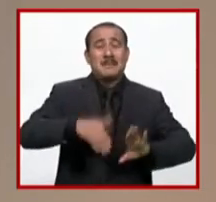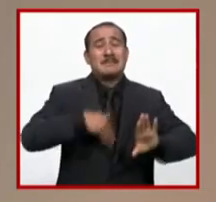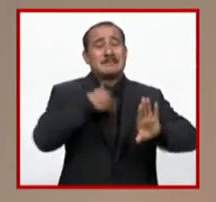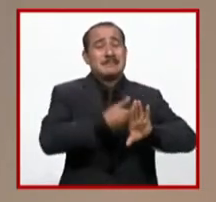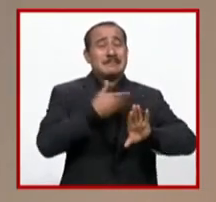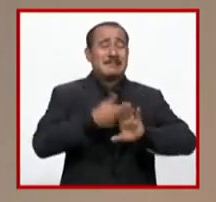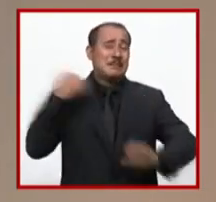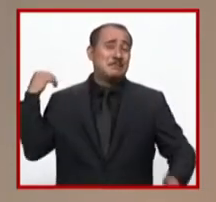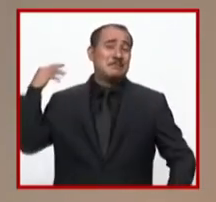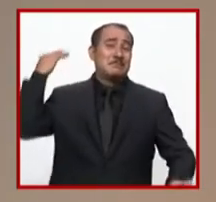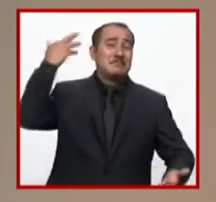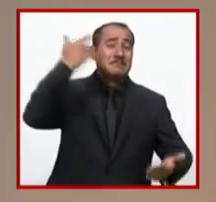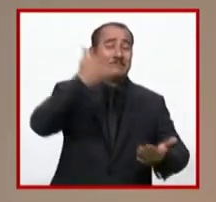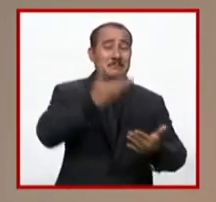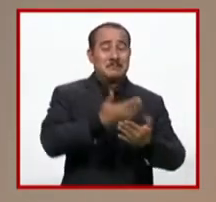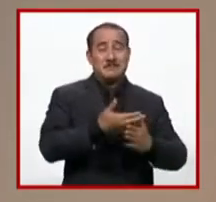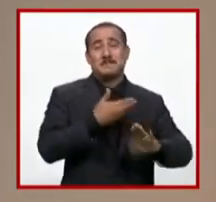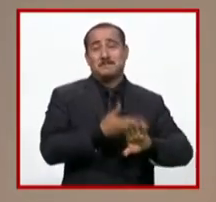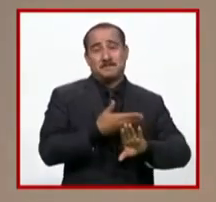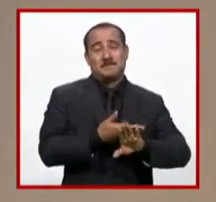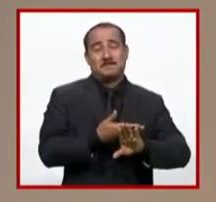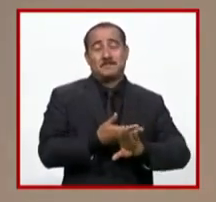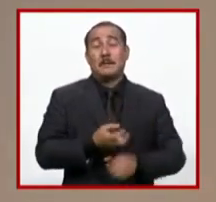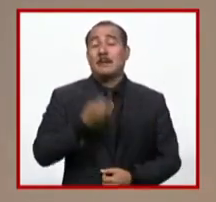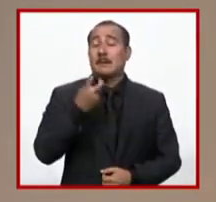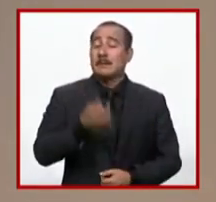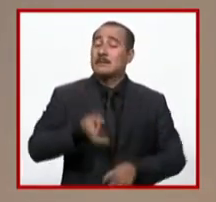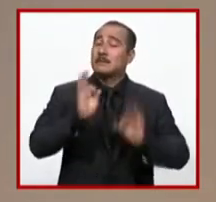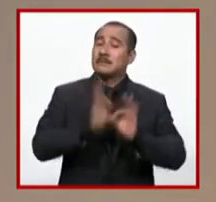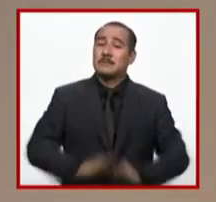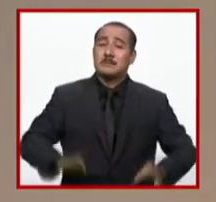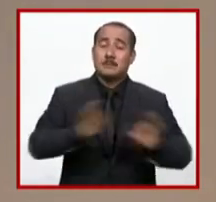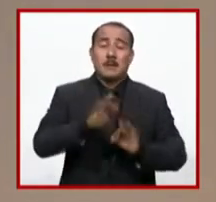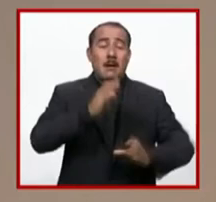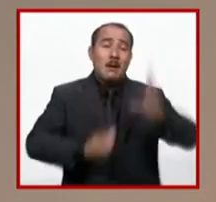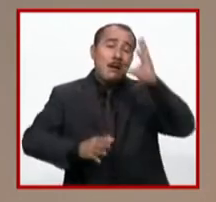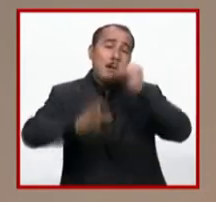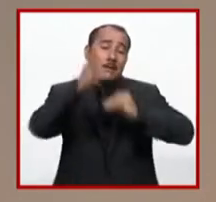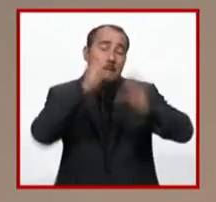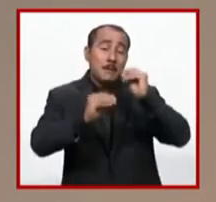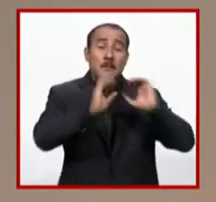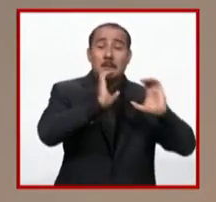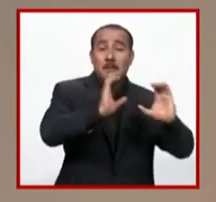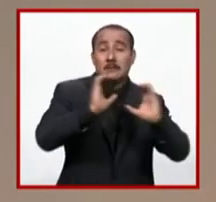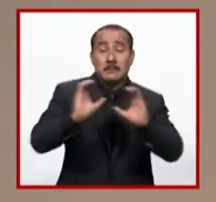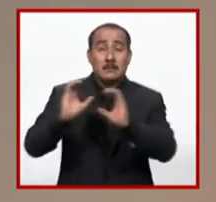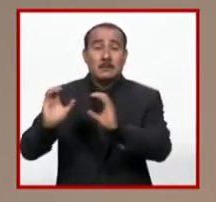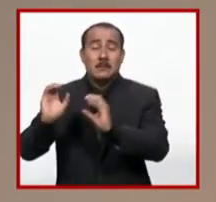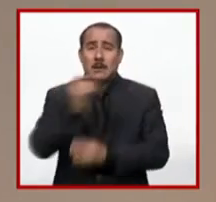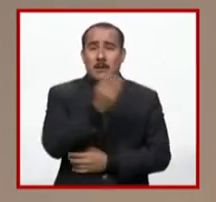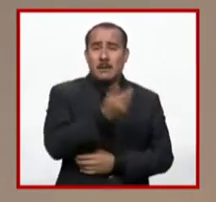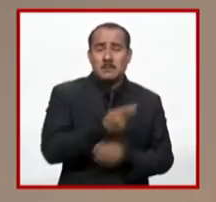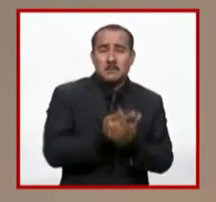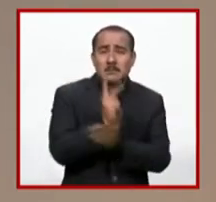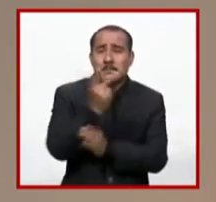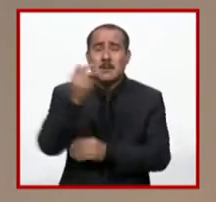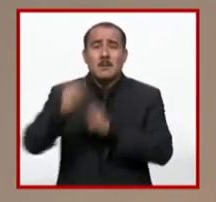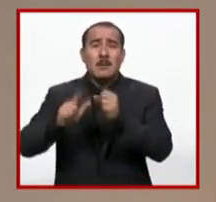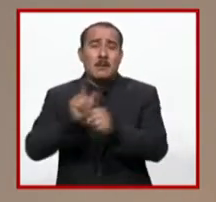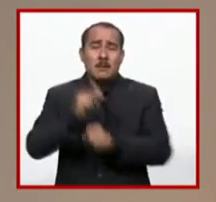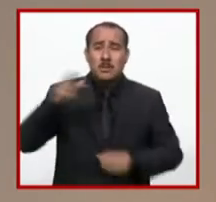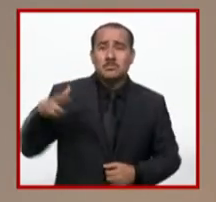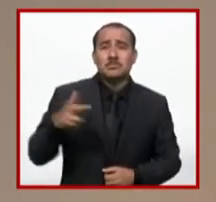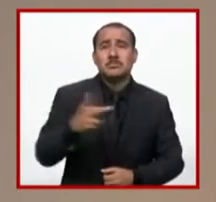hace ya bastante tiempo. Por eso debemos aprender a cuidar nuestros ecosistemas, nuestros